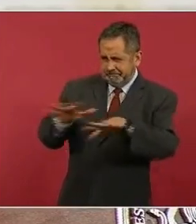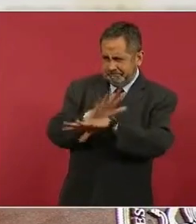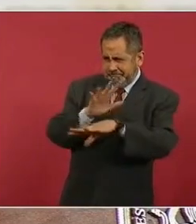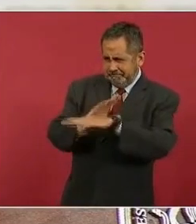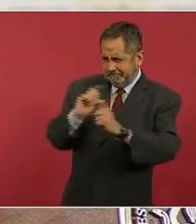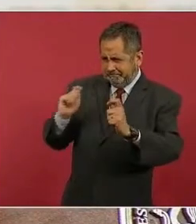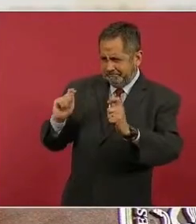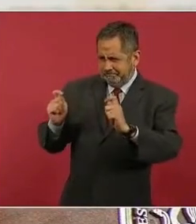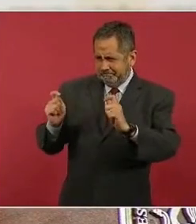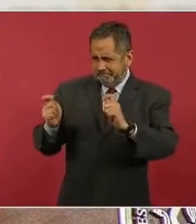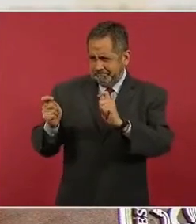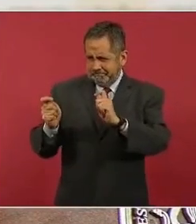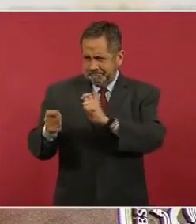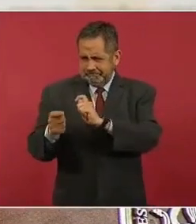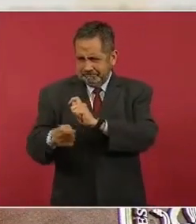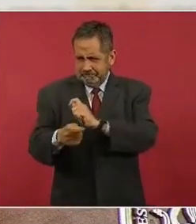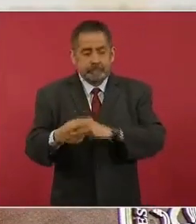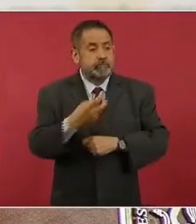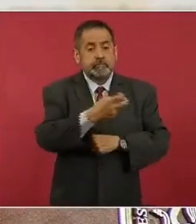Estamos